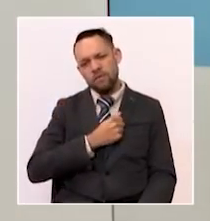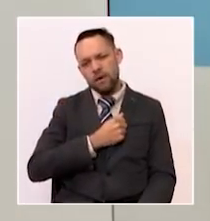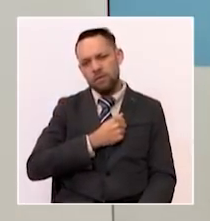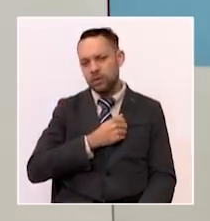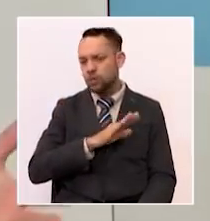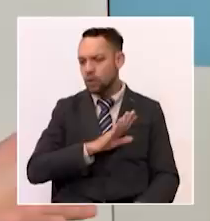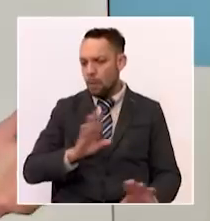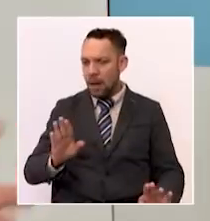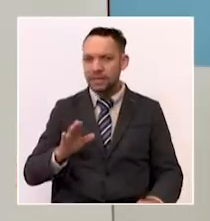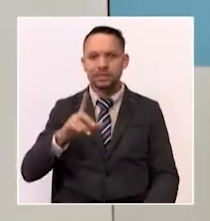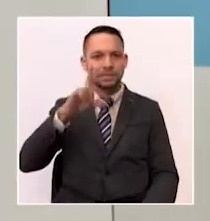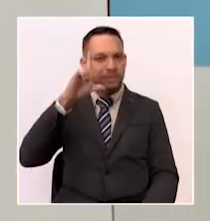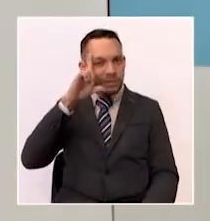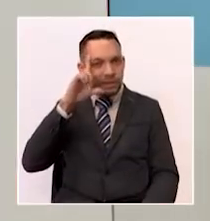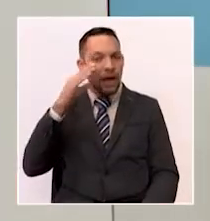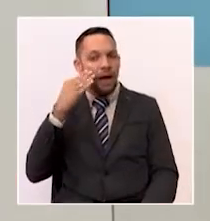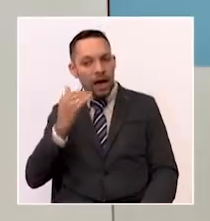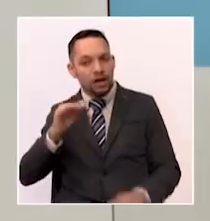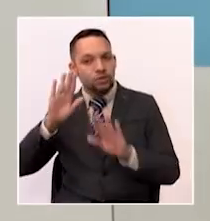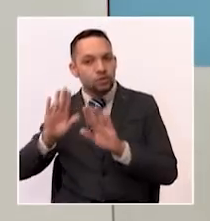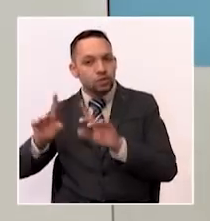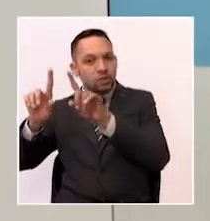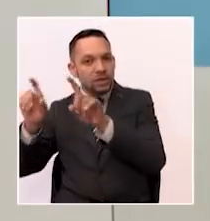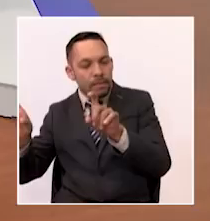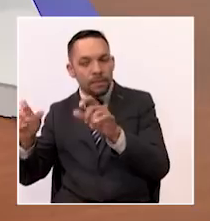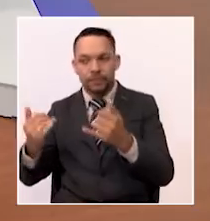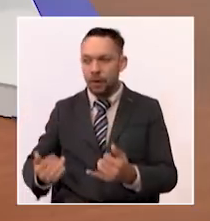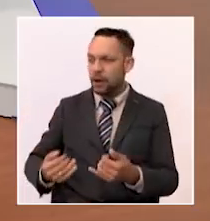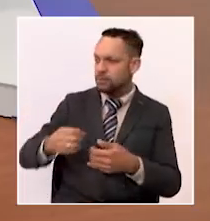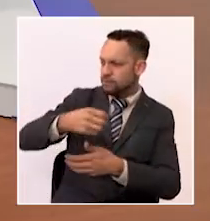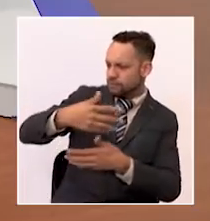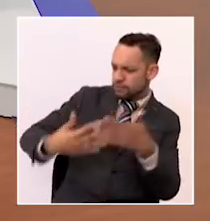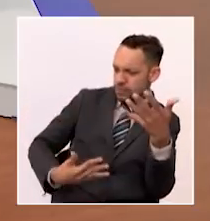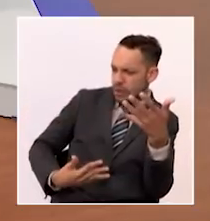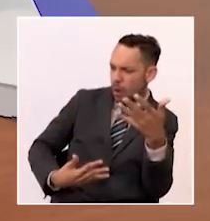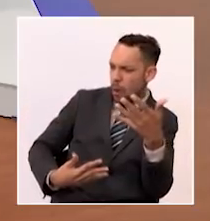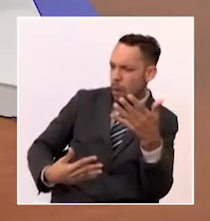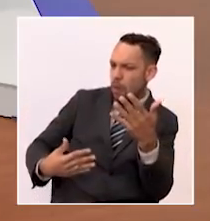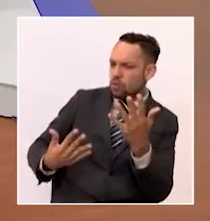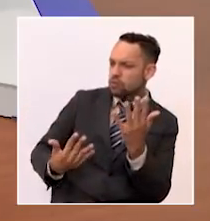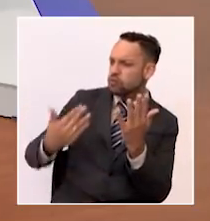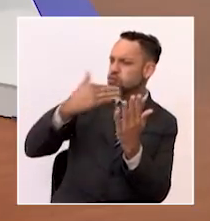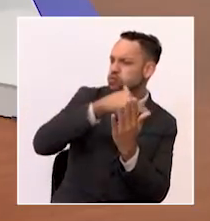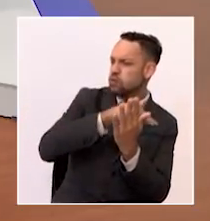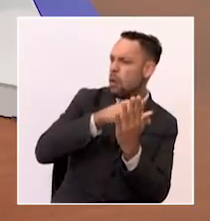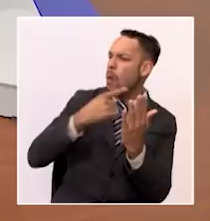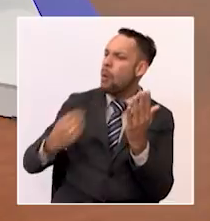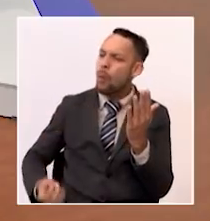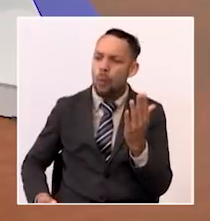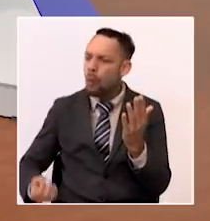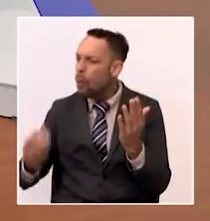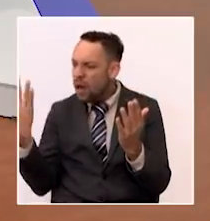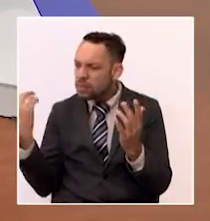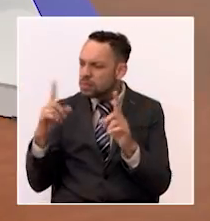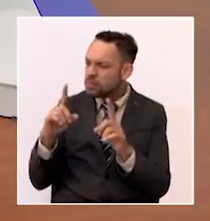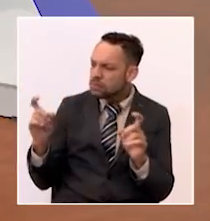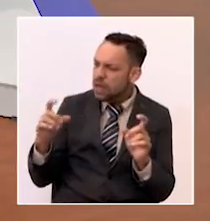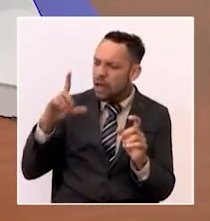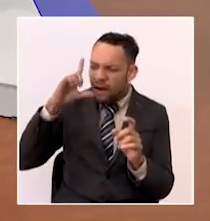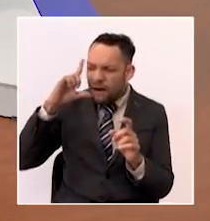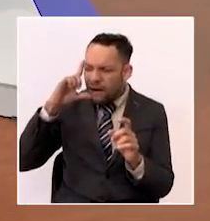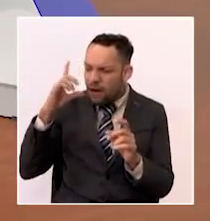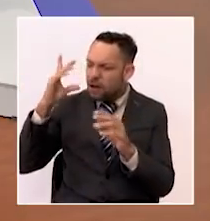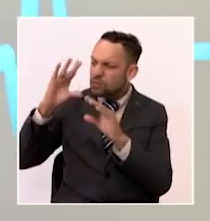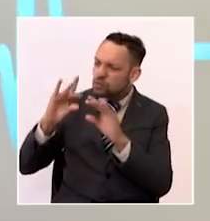Natalie, ¿cuántos tipos de flujo vaginal hay? Y si nos los puede describir un poco para que la gente entienda. Hay flujos vaginales que